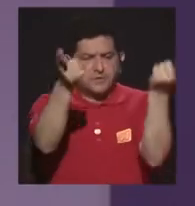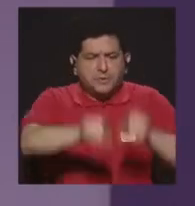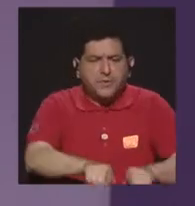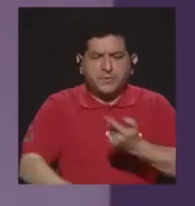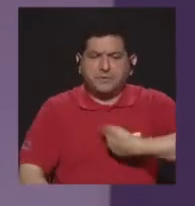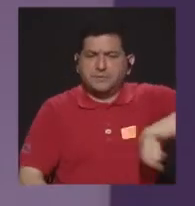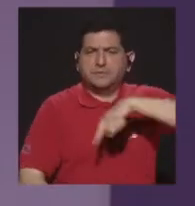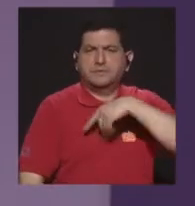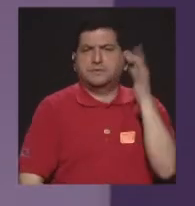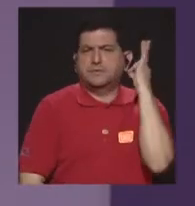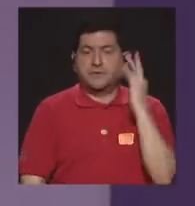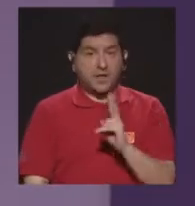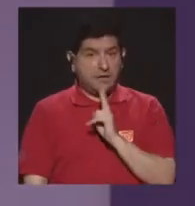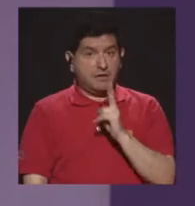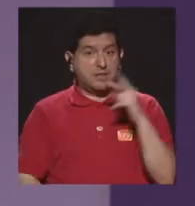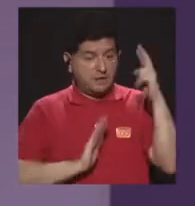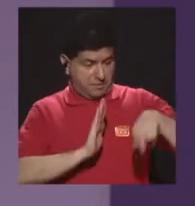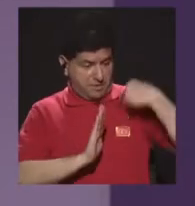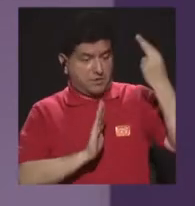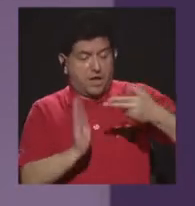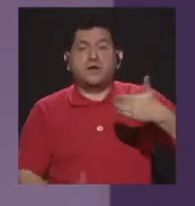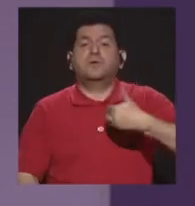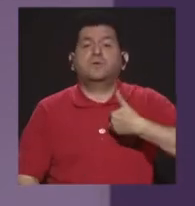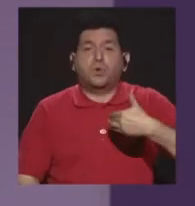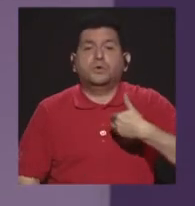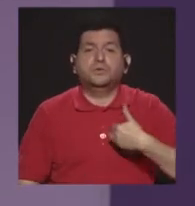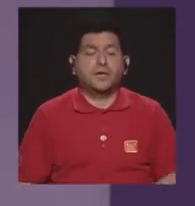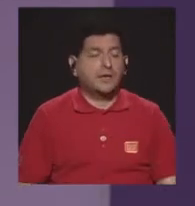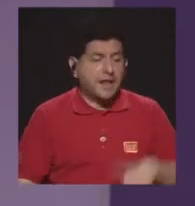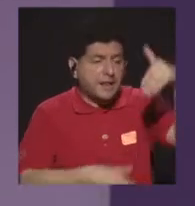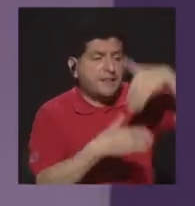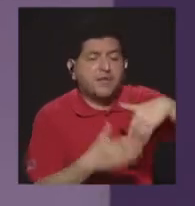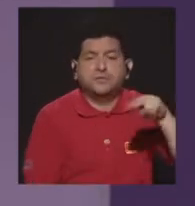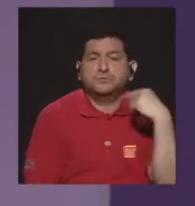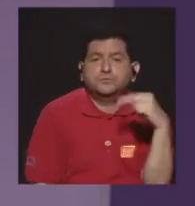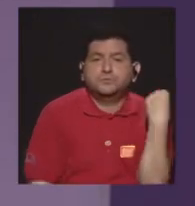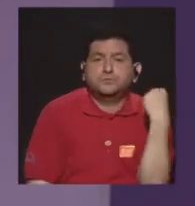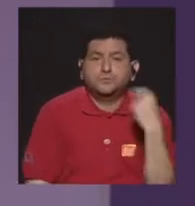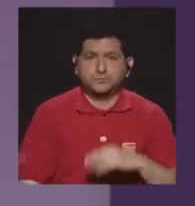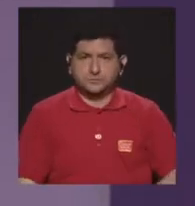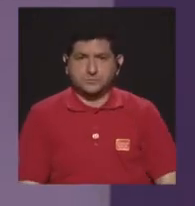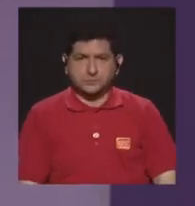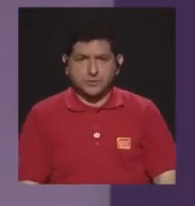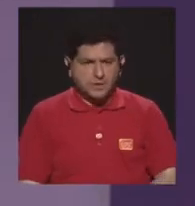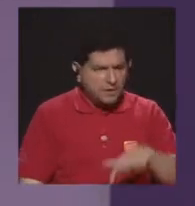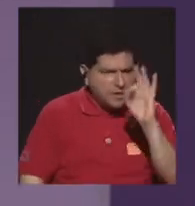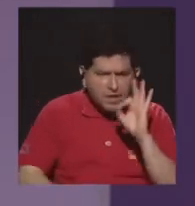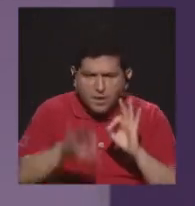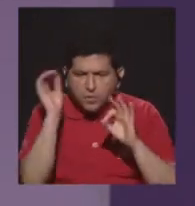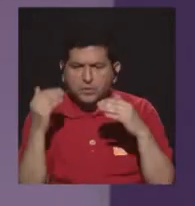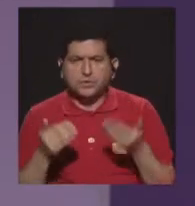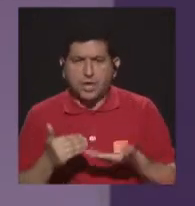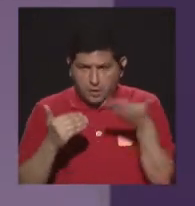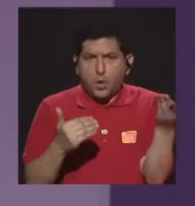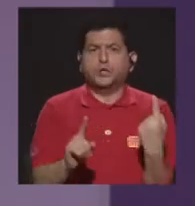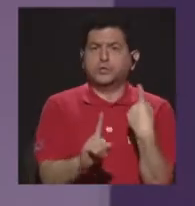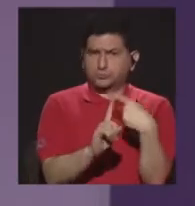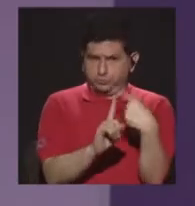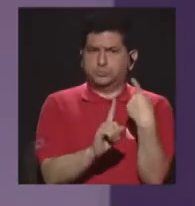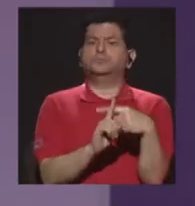de nosotras y cuál es realmente el papel que jugamos dentro de las noticias. Nos encontramos cosas